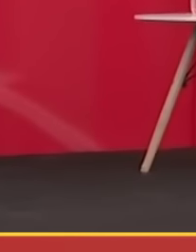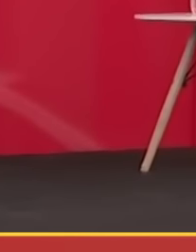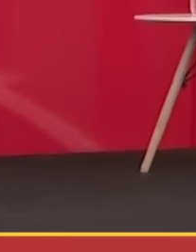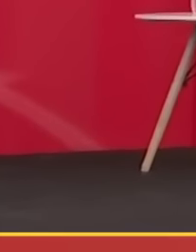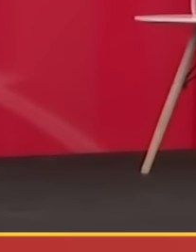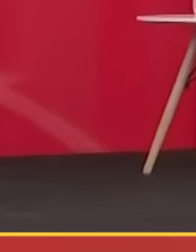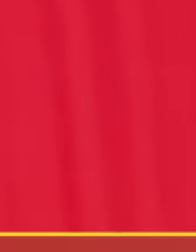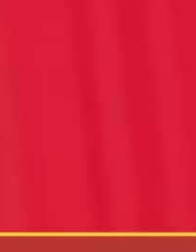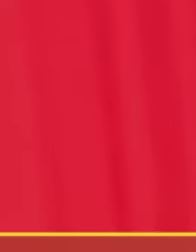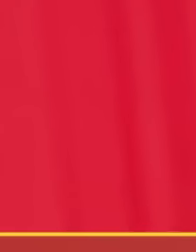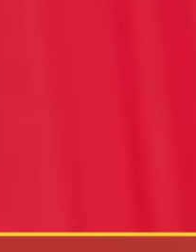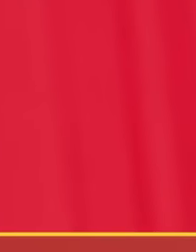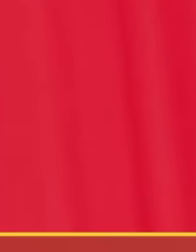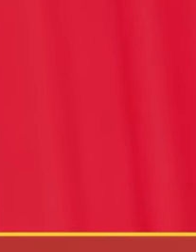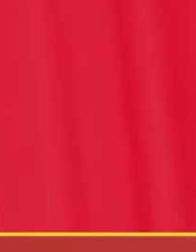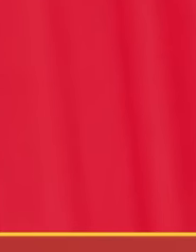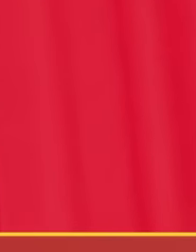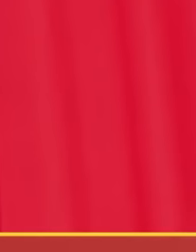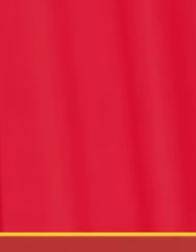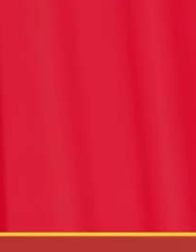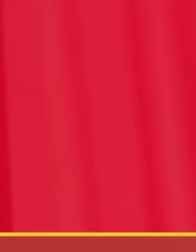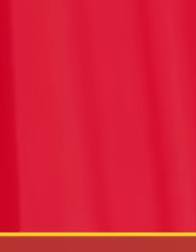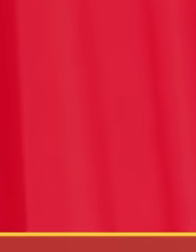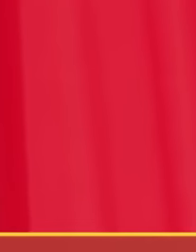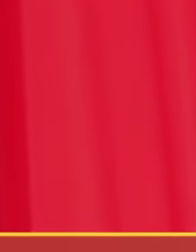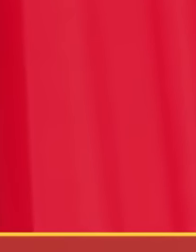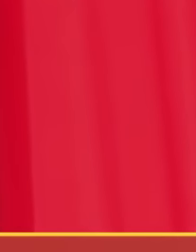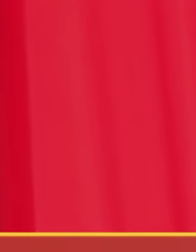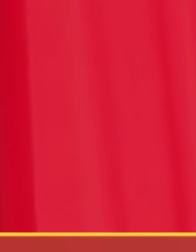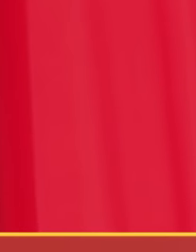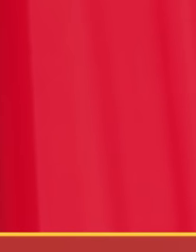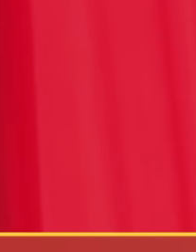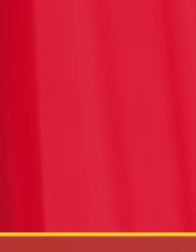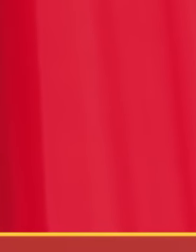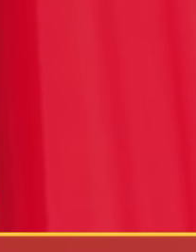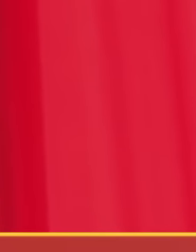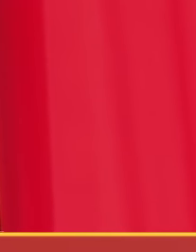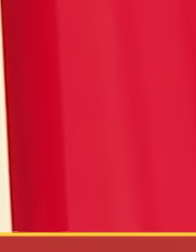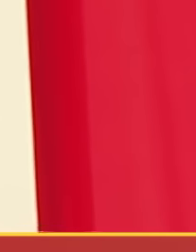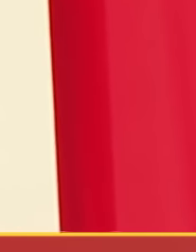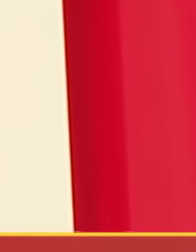El Perú requiere paz, esperanza, no odio.